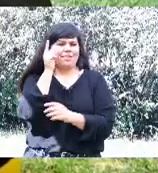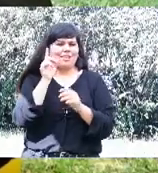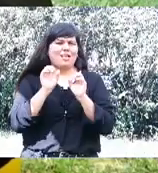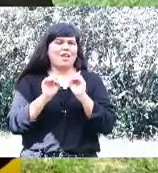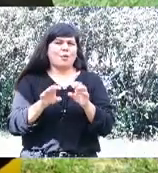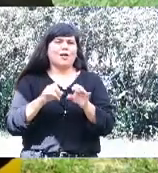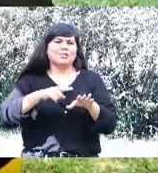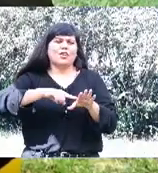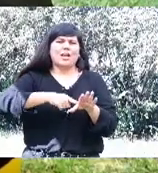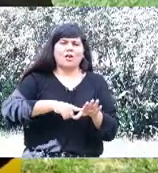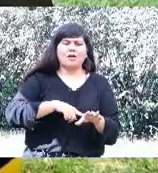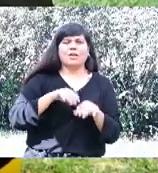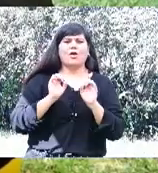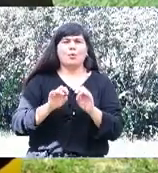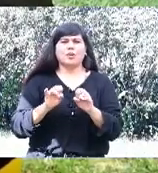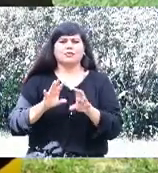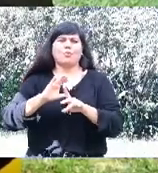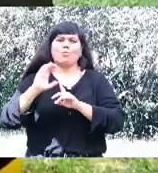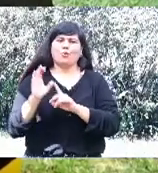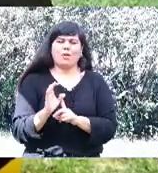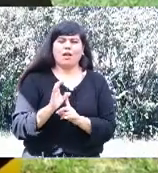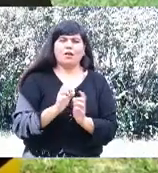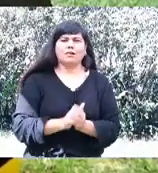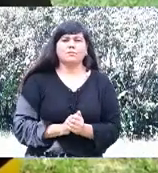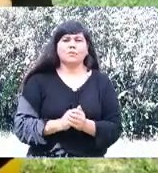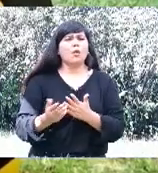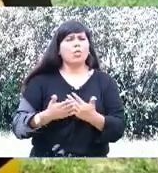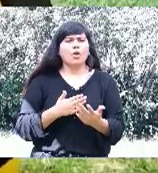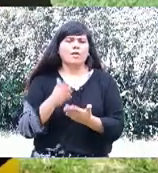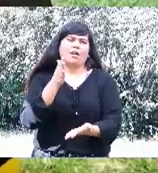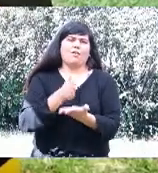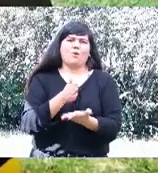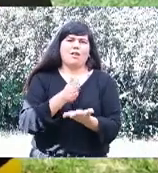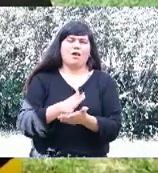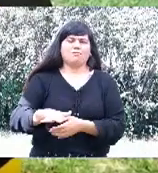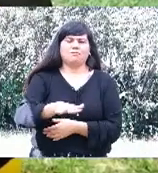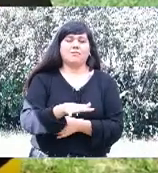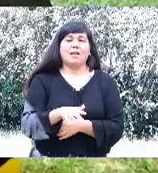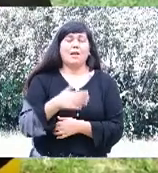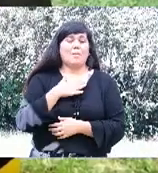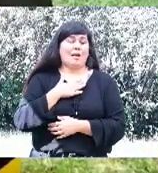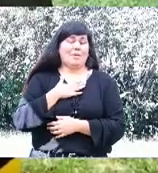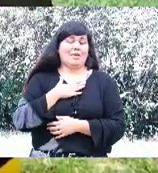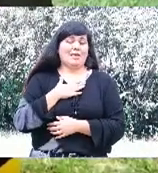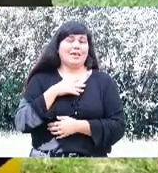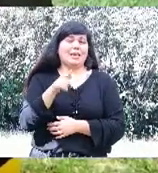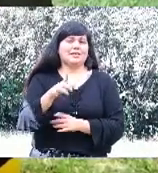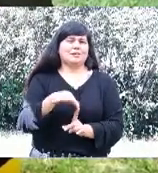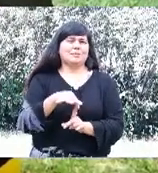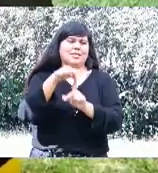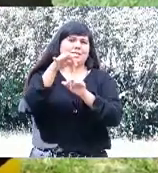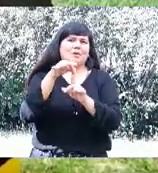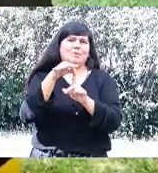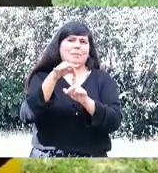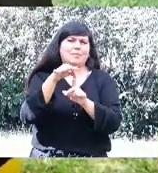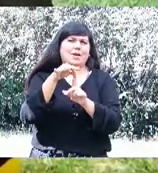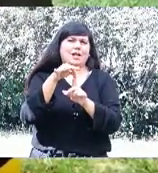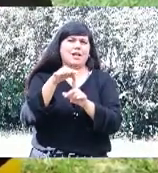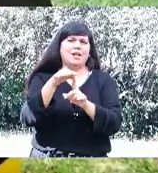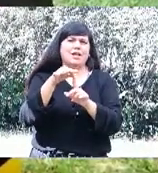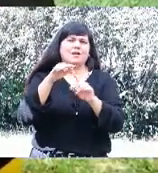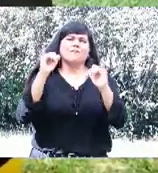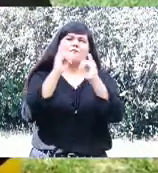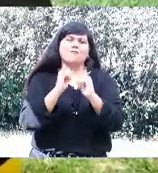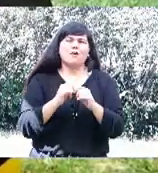tecnológica la educación cultural en la escuela y yo creo que ese para mí uno de los de los principales de los principales